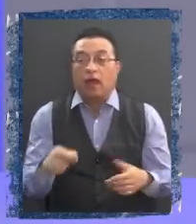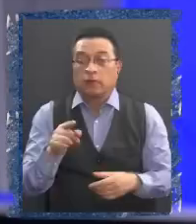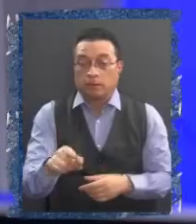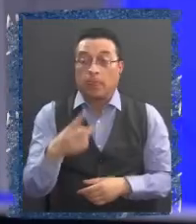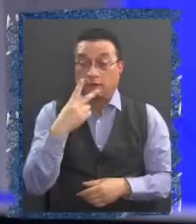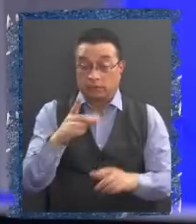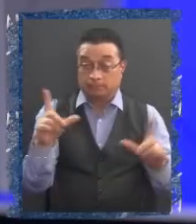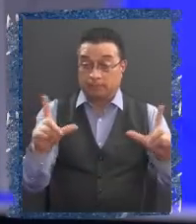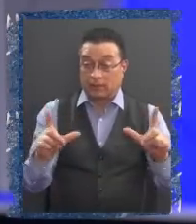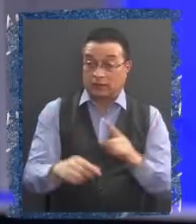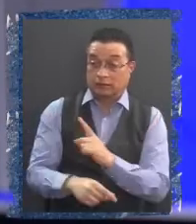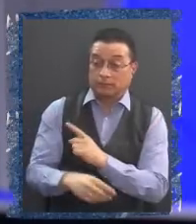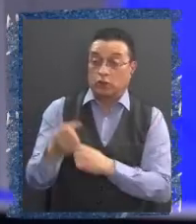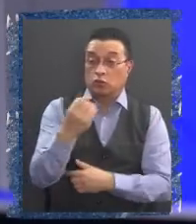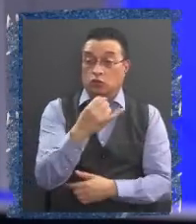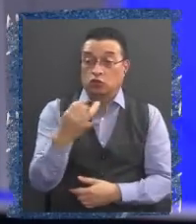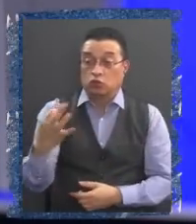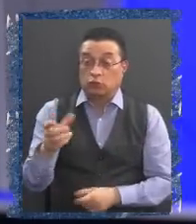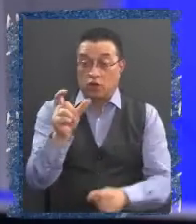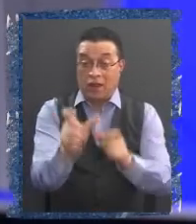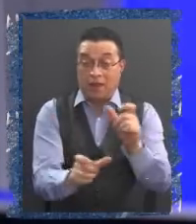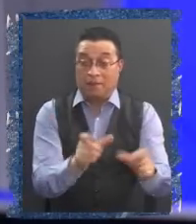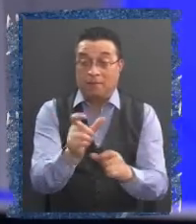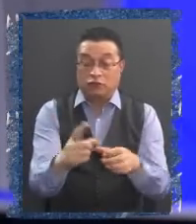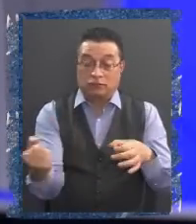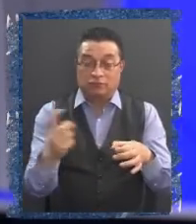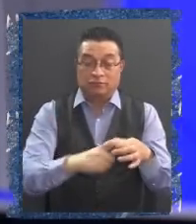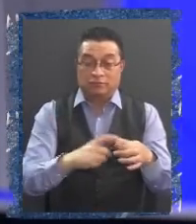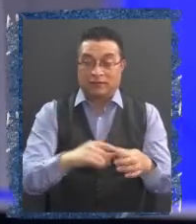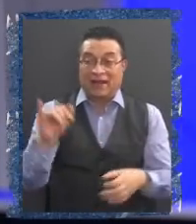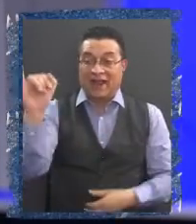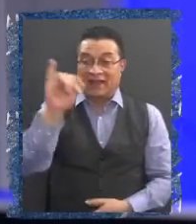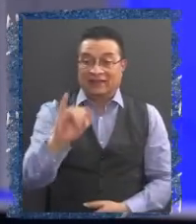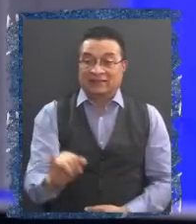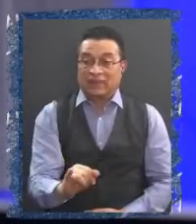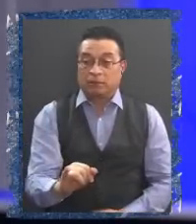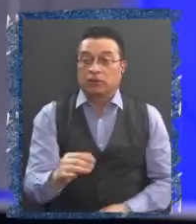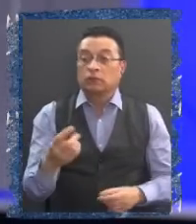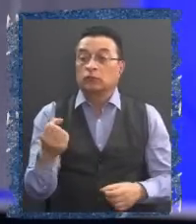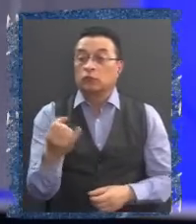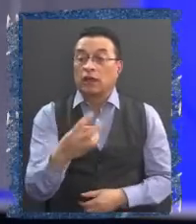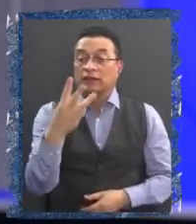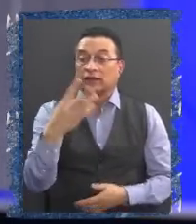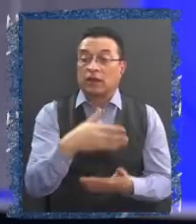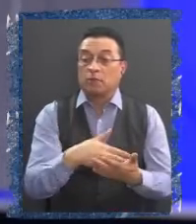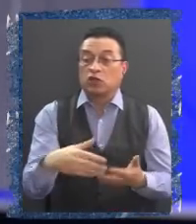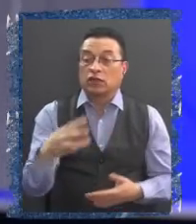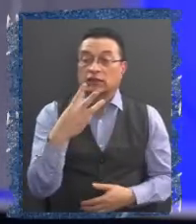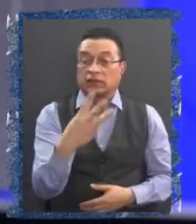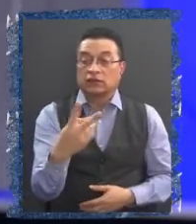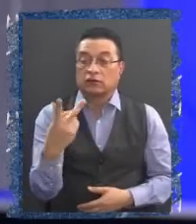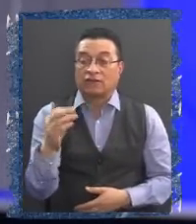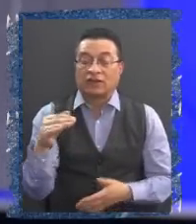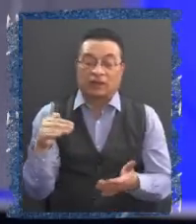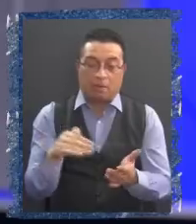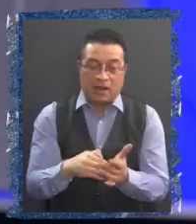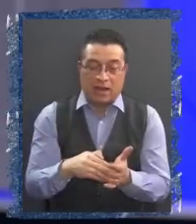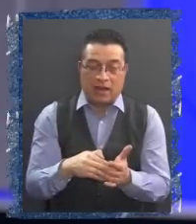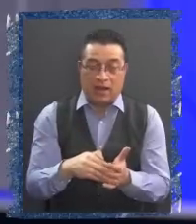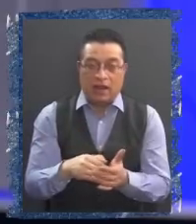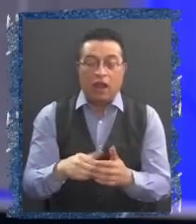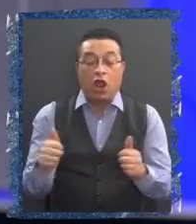pantalla el número de cotizantes en el sistema de ISAPRES, que son 3.320.000 con carga,